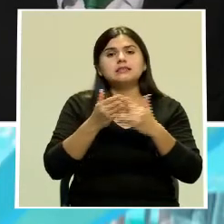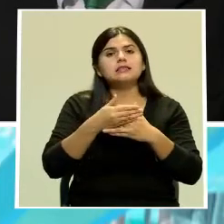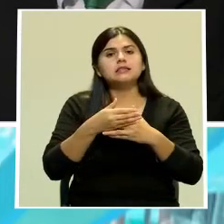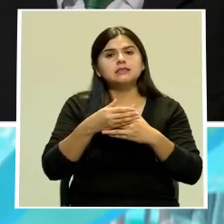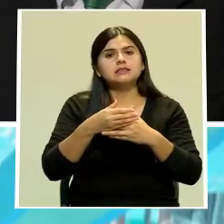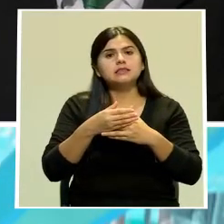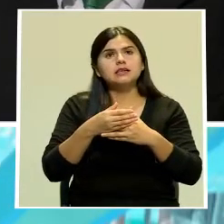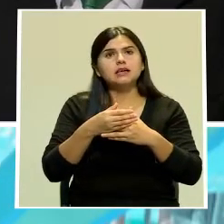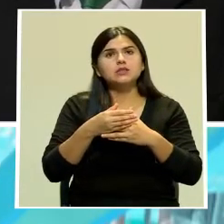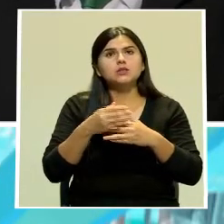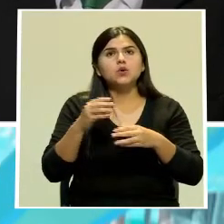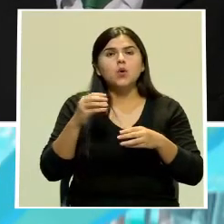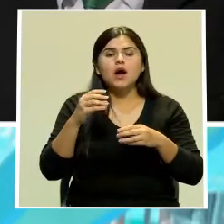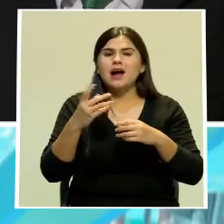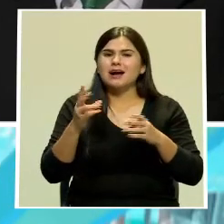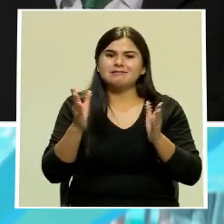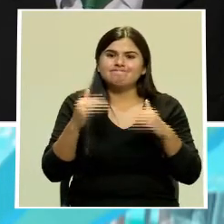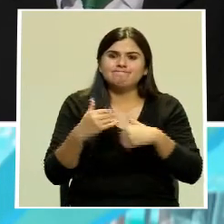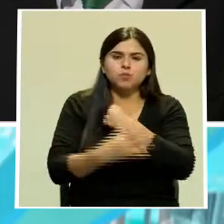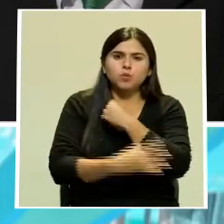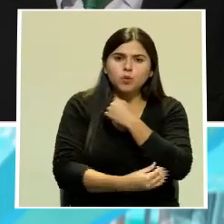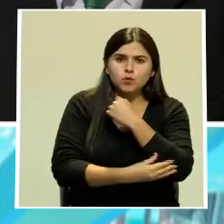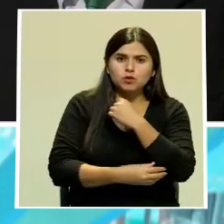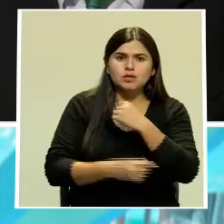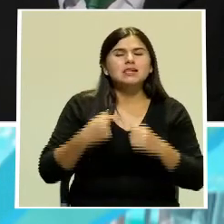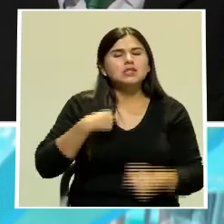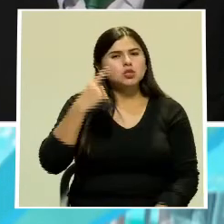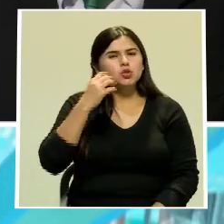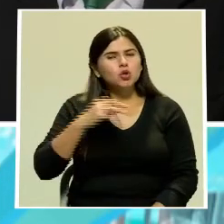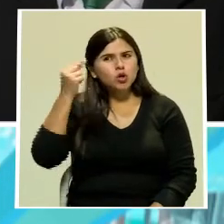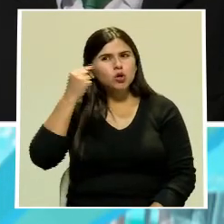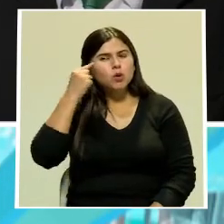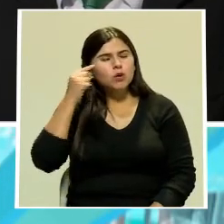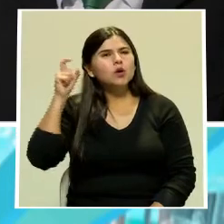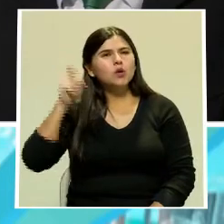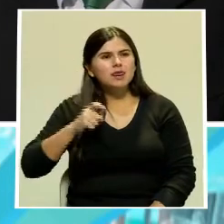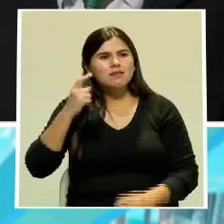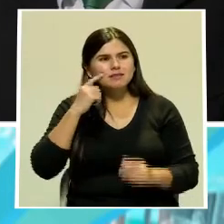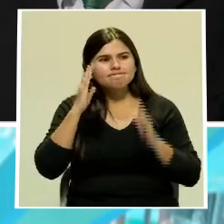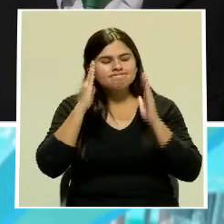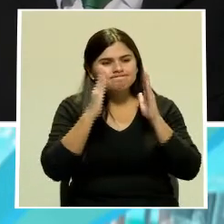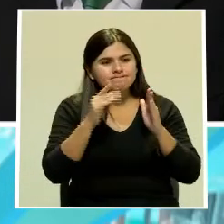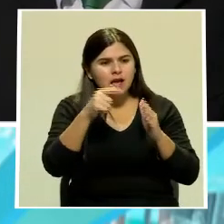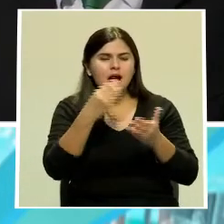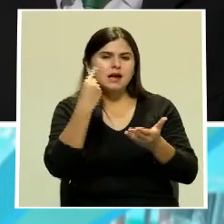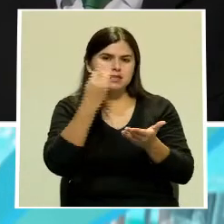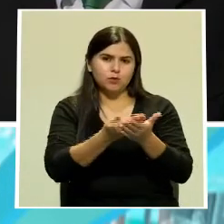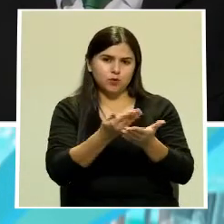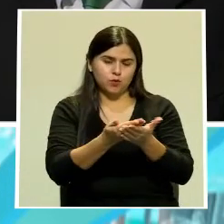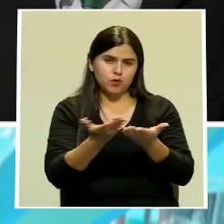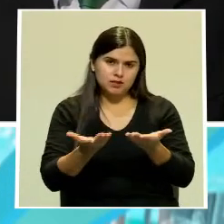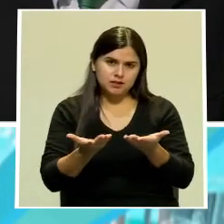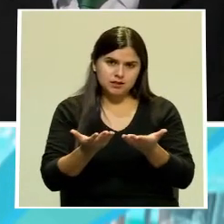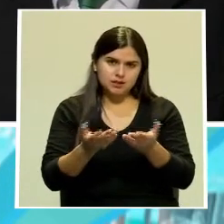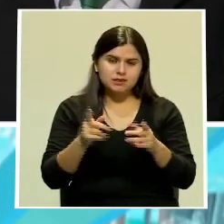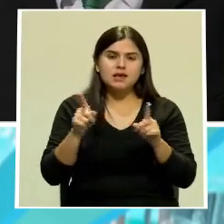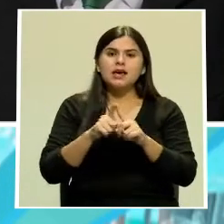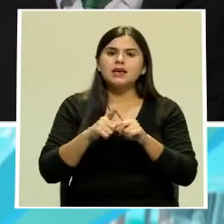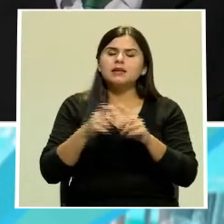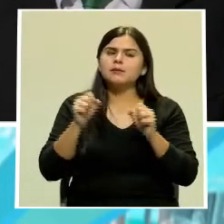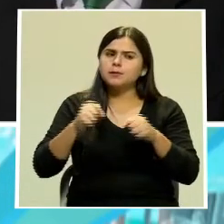que escuchar legítimamente esas propuestas y las agrupaciones políticas darle también sustento, digamos, político